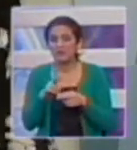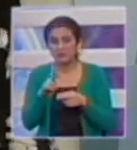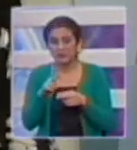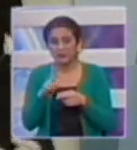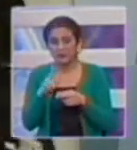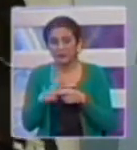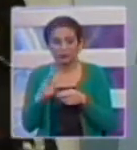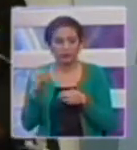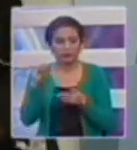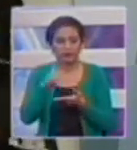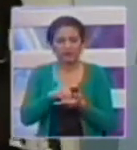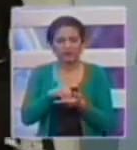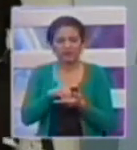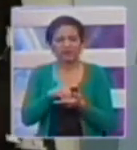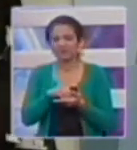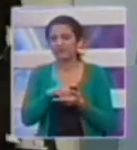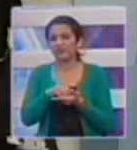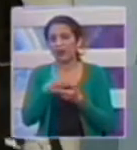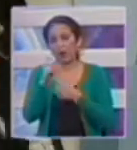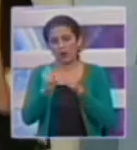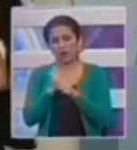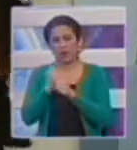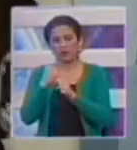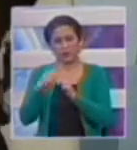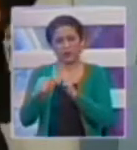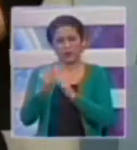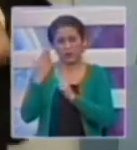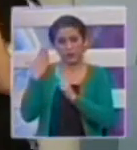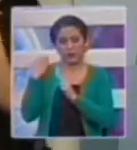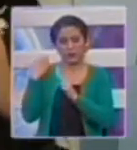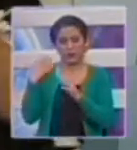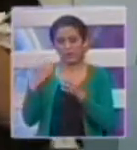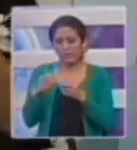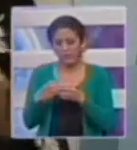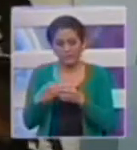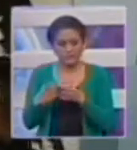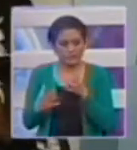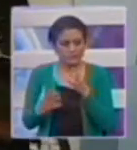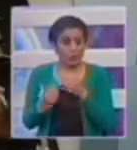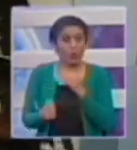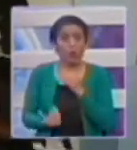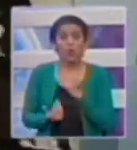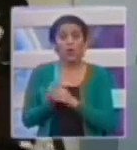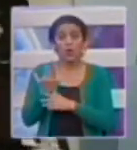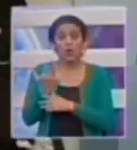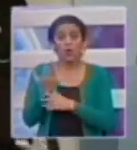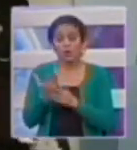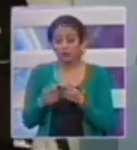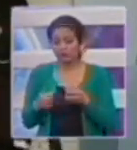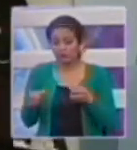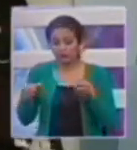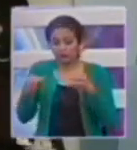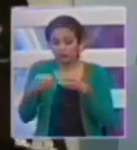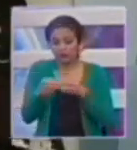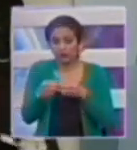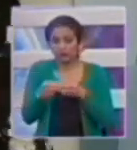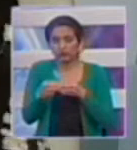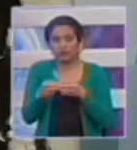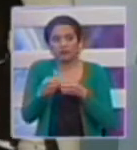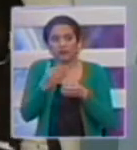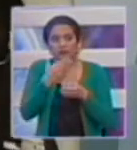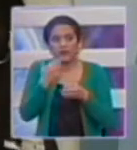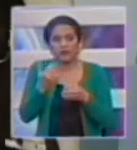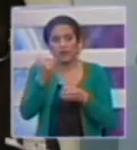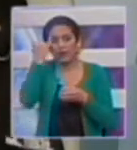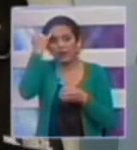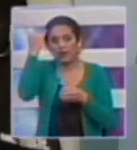ese momento, le estoy hablando de hace 1 año y medio más o menos, era aportar en la construcción de una plataforma política más amplia,